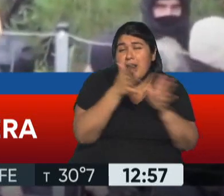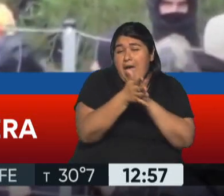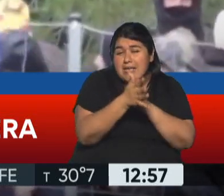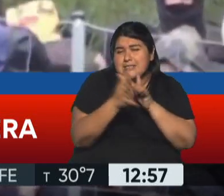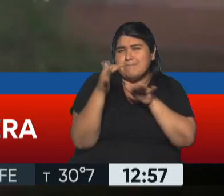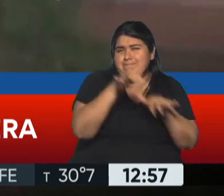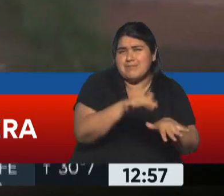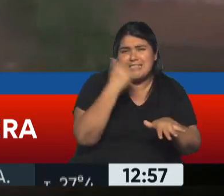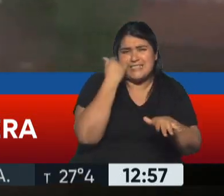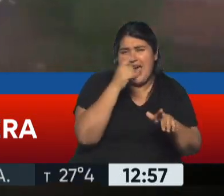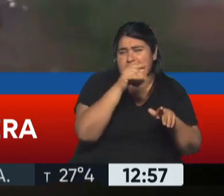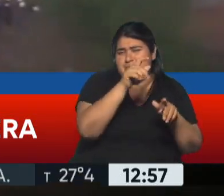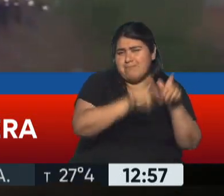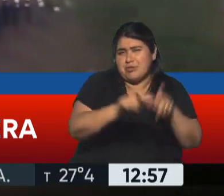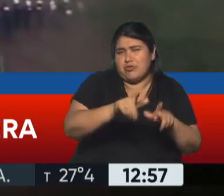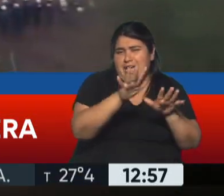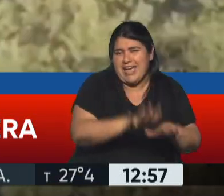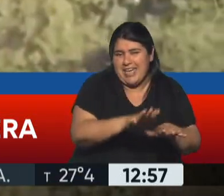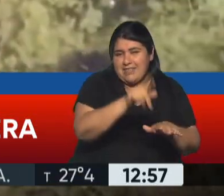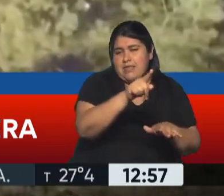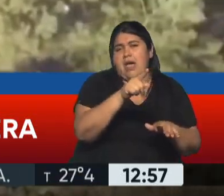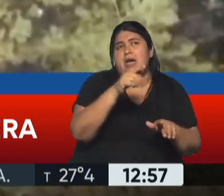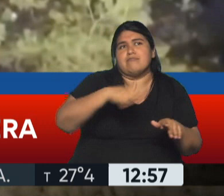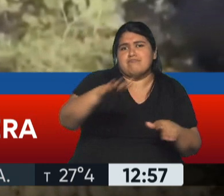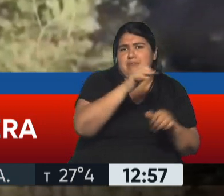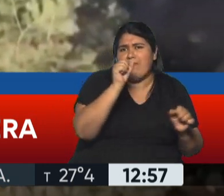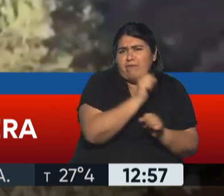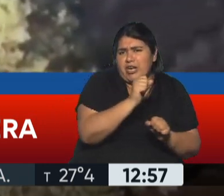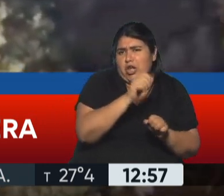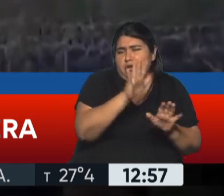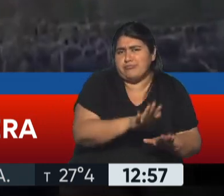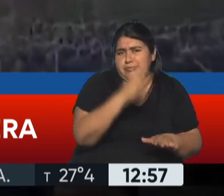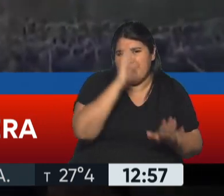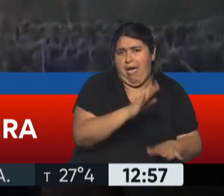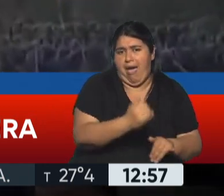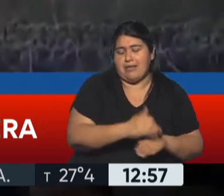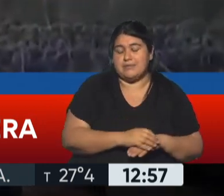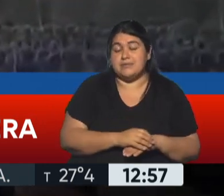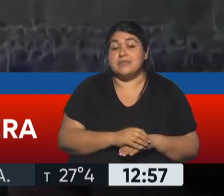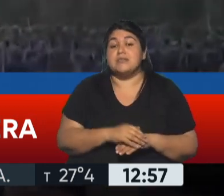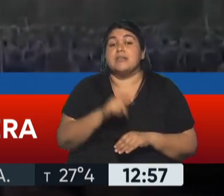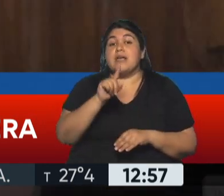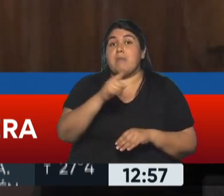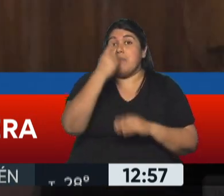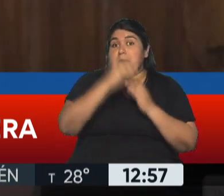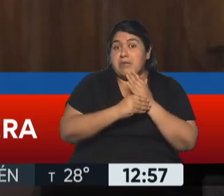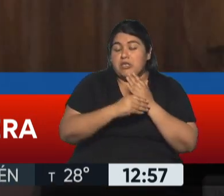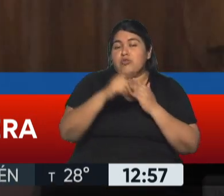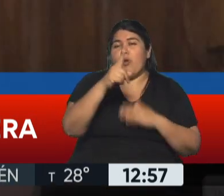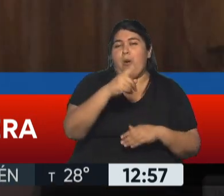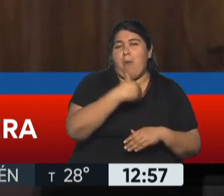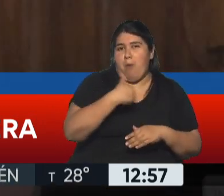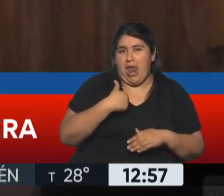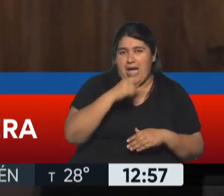acampan desde hace días bajo la inclemencia de un frío glacial. En este contexto, el primer ministro polaco,